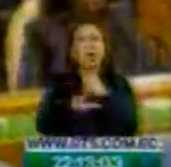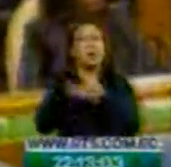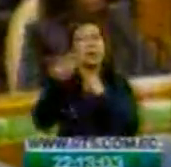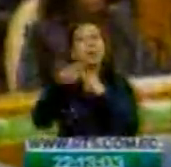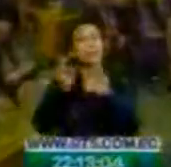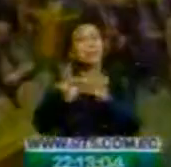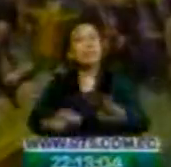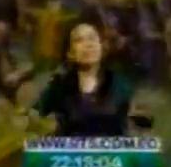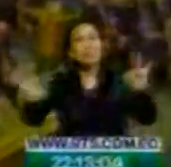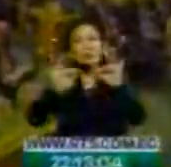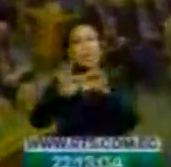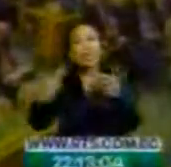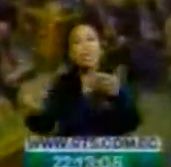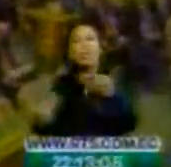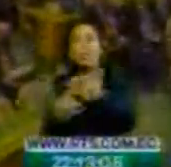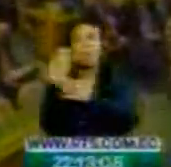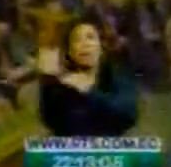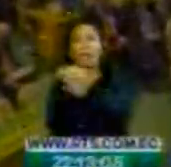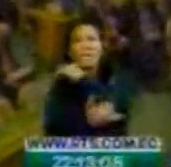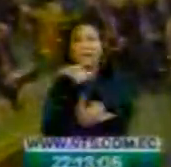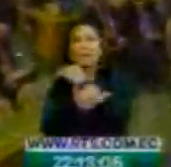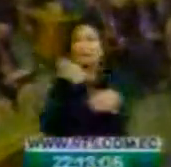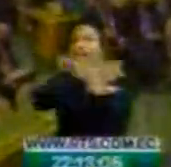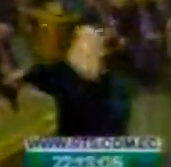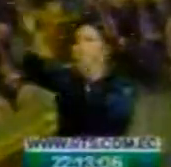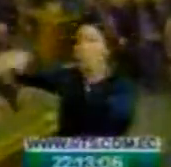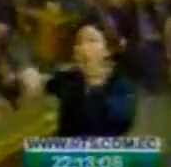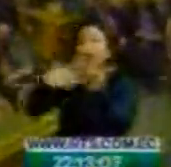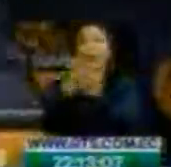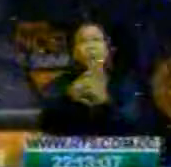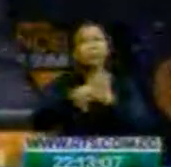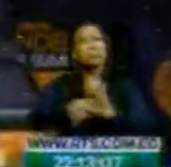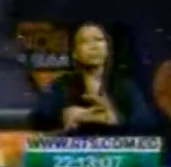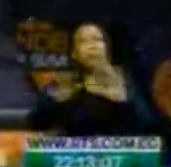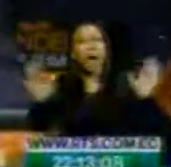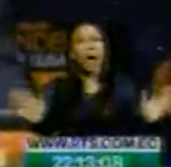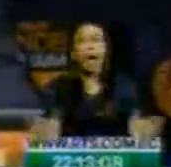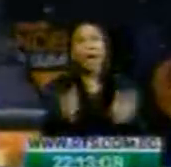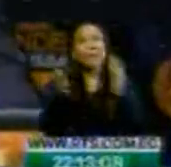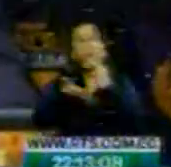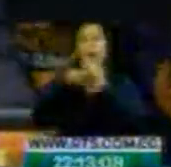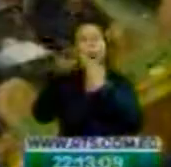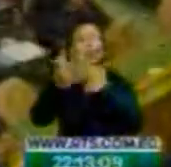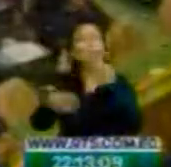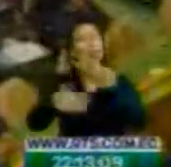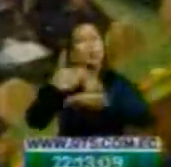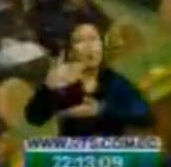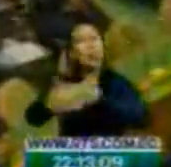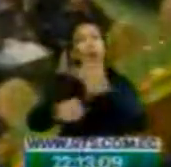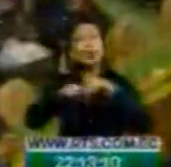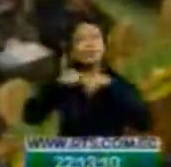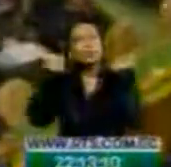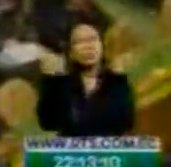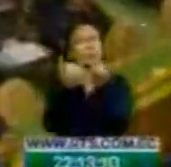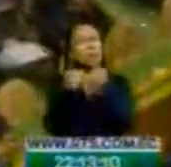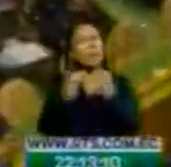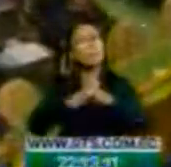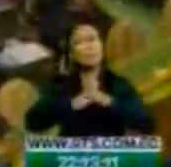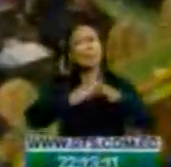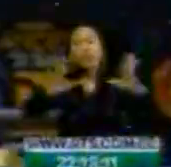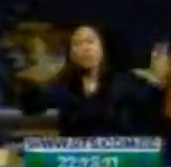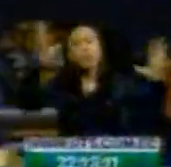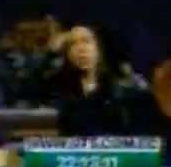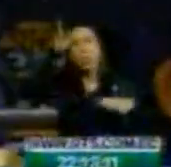naciones nuevas e instó a los representantes de las otras naciones a edificar y mantener una sociedad